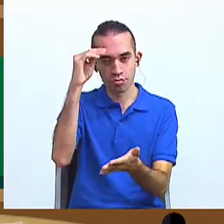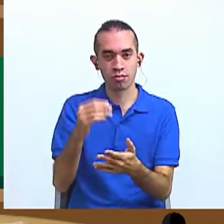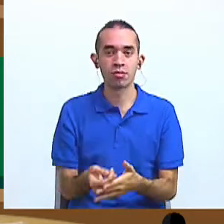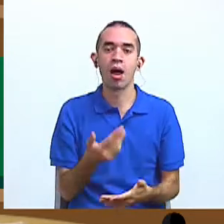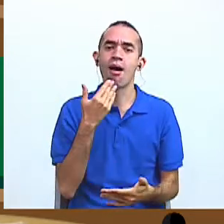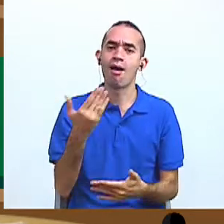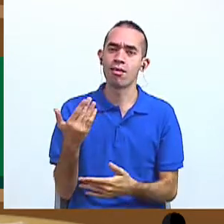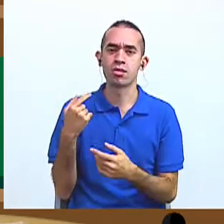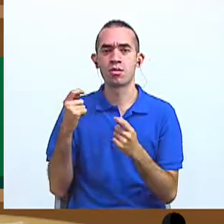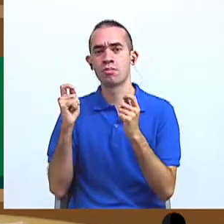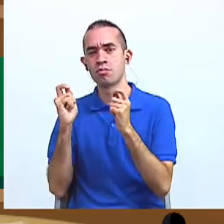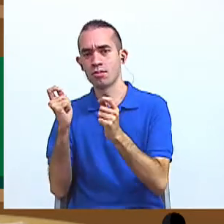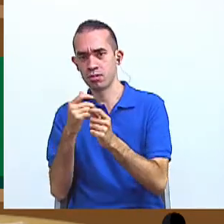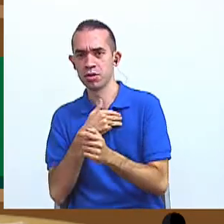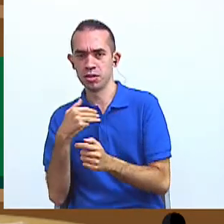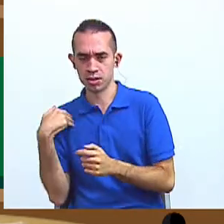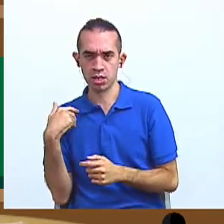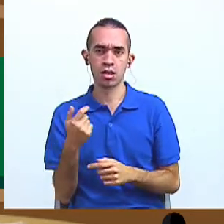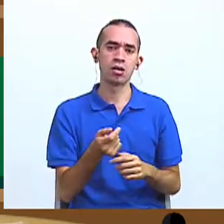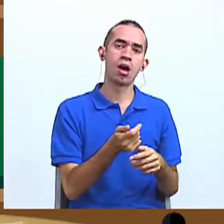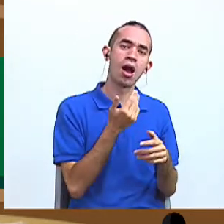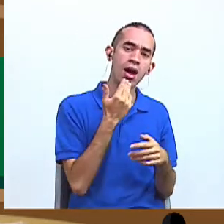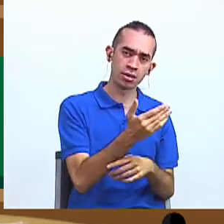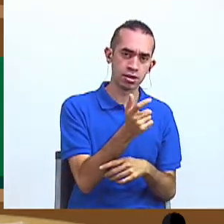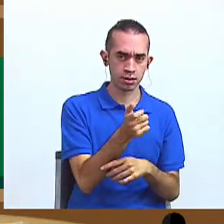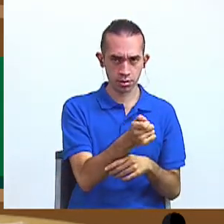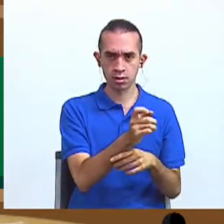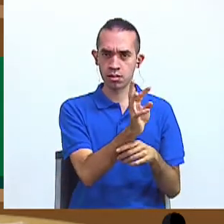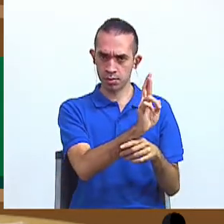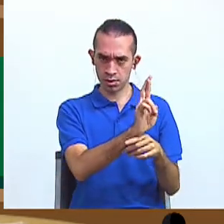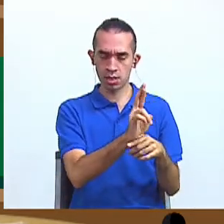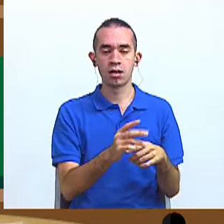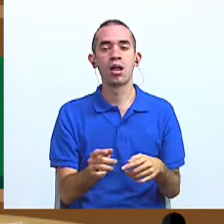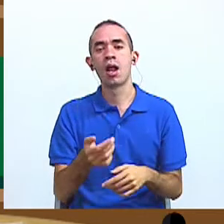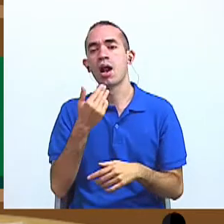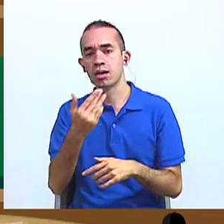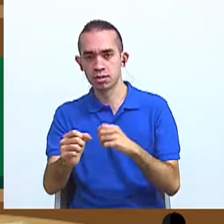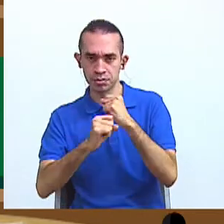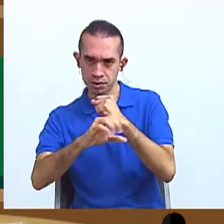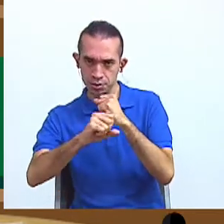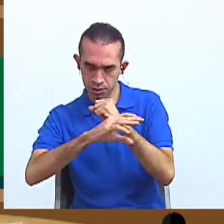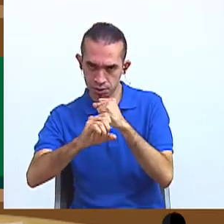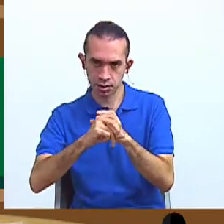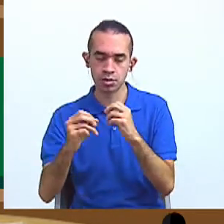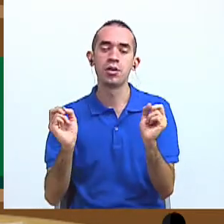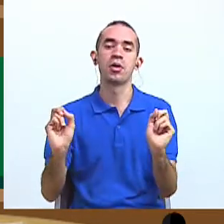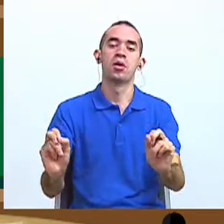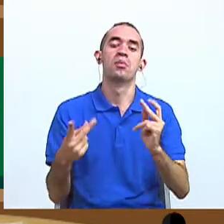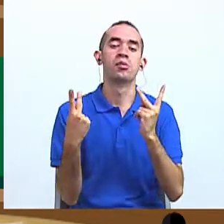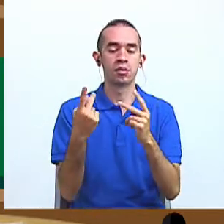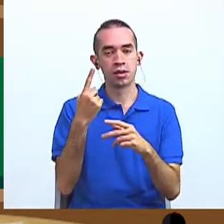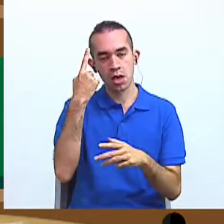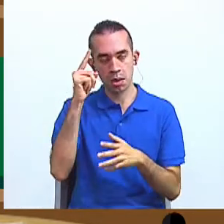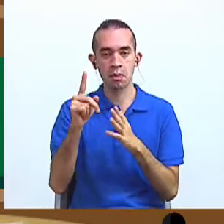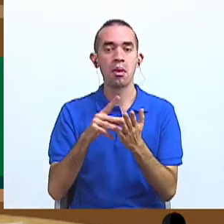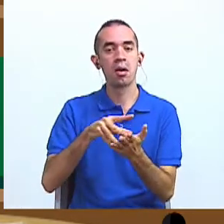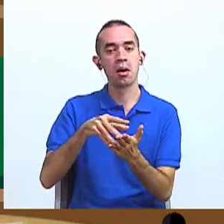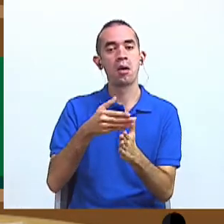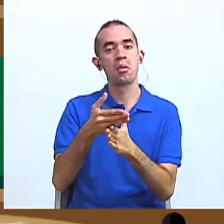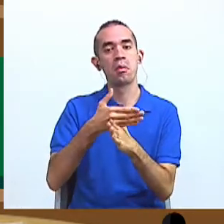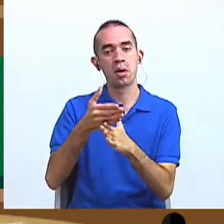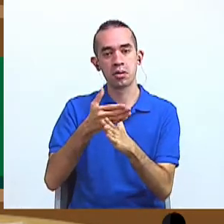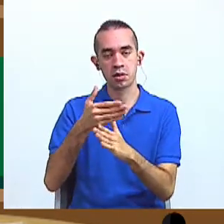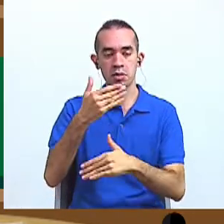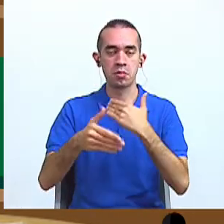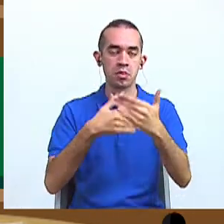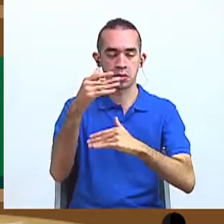a Repretel y a los patrocinadores la oportunidad que nos brindan de compartir estos procesos de aprendizaje. Como lo